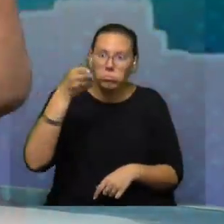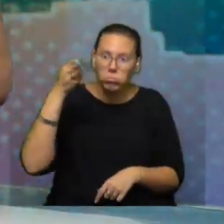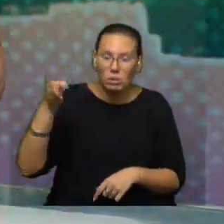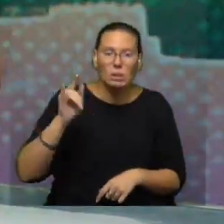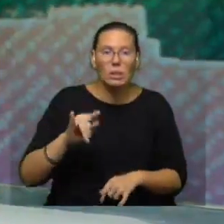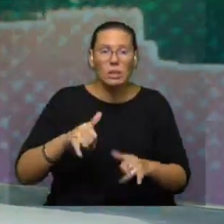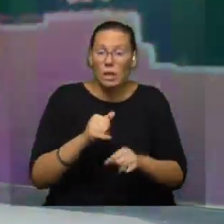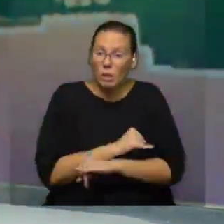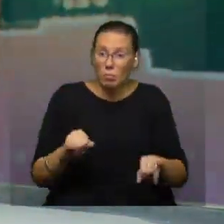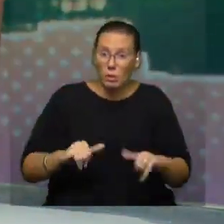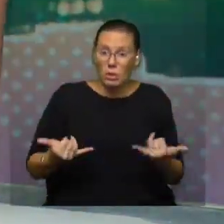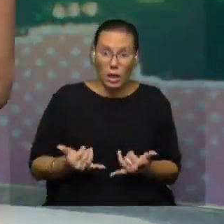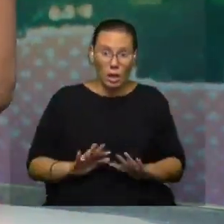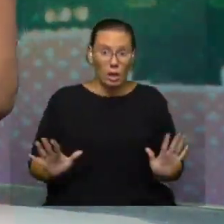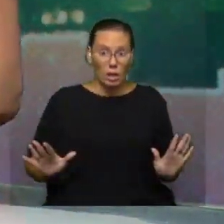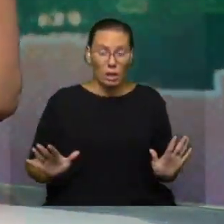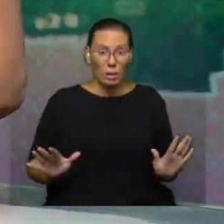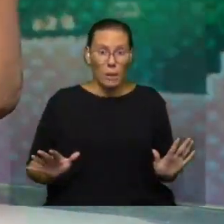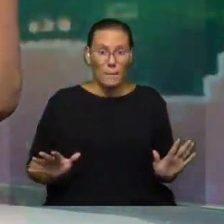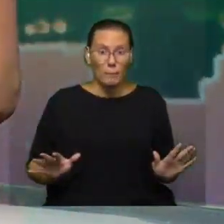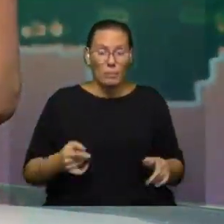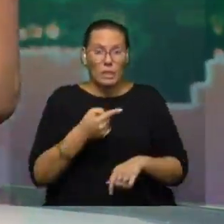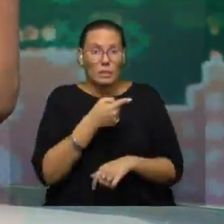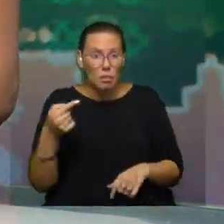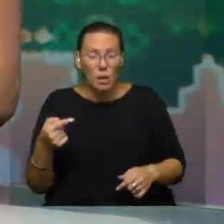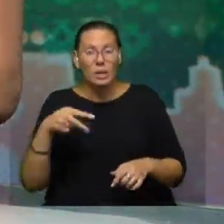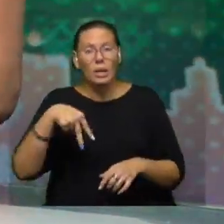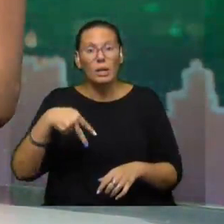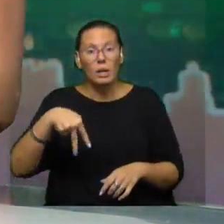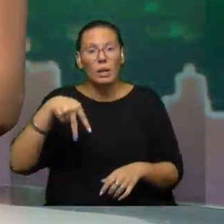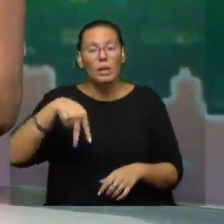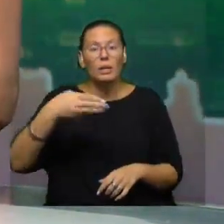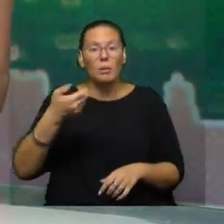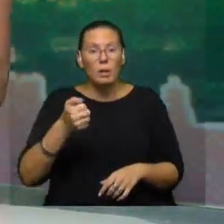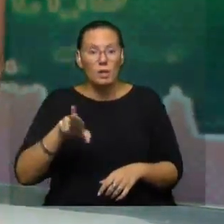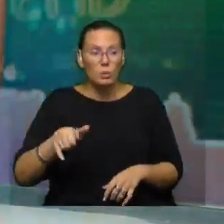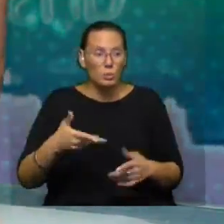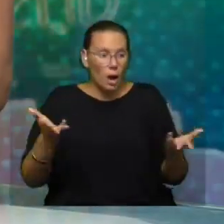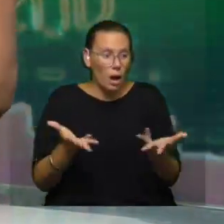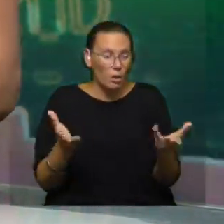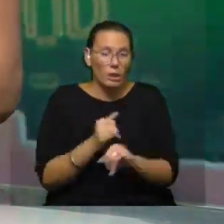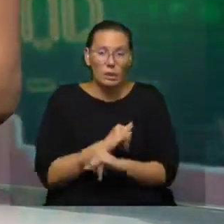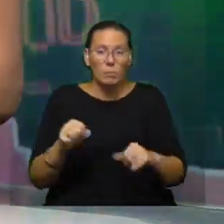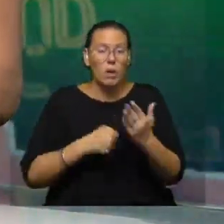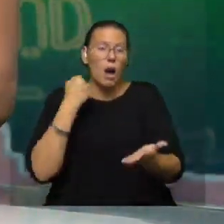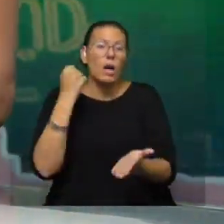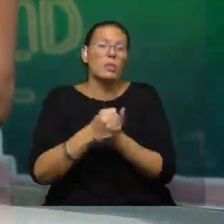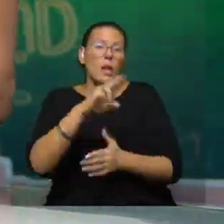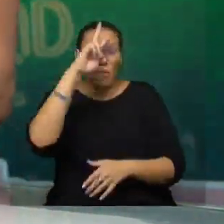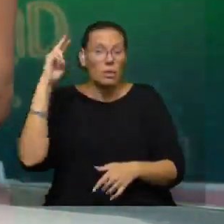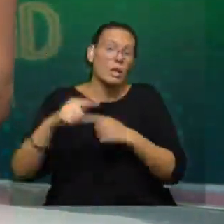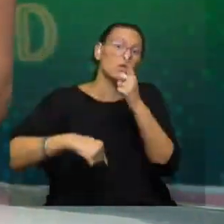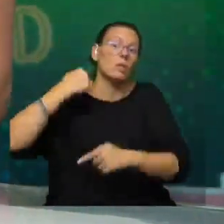además ya se terminó, ya está. Claro, no hubo otra, como todas las semanas teníamos NBA Junior y ahora se terminó. Hasta el verano que viene. Ya está.